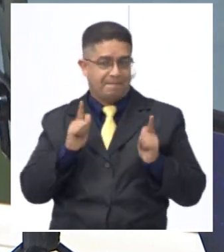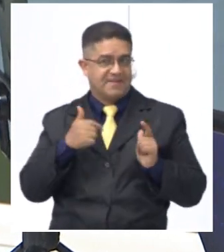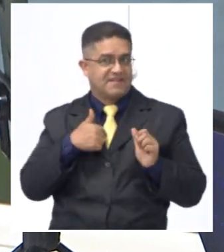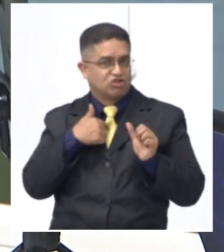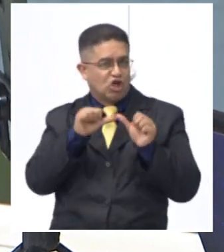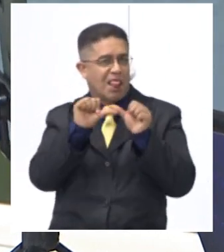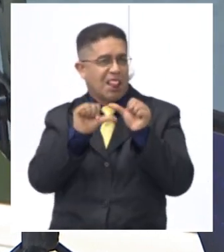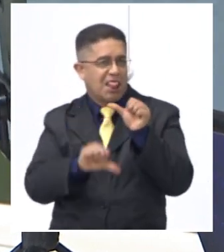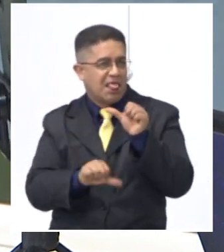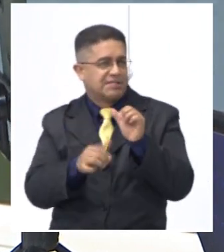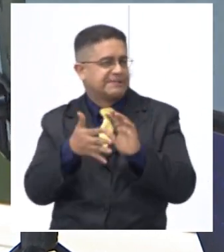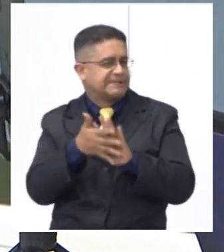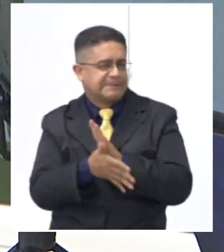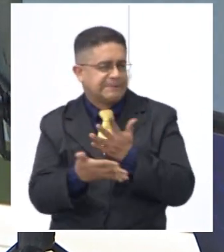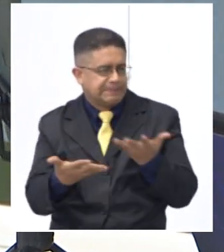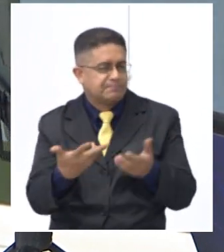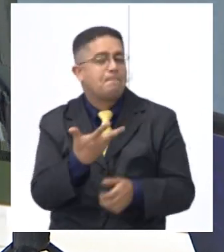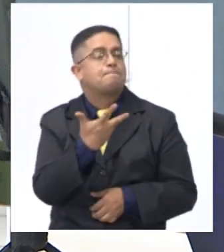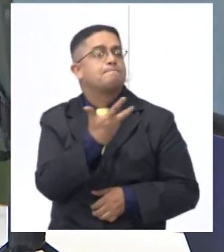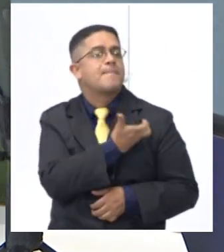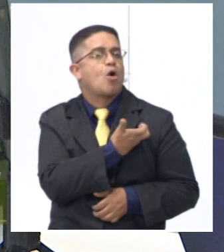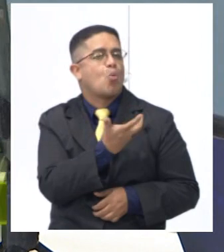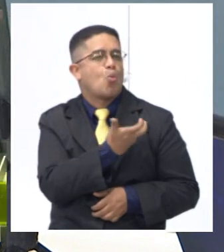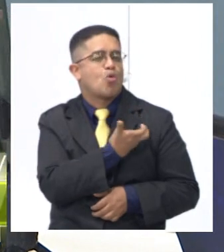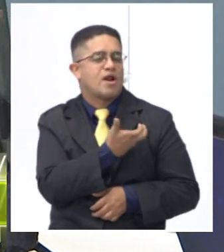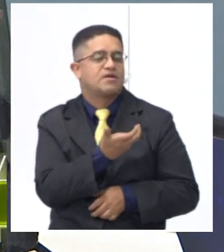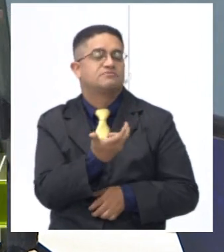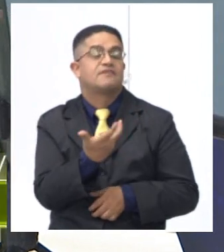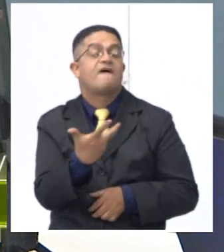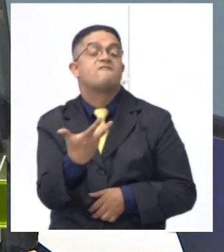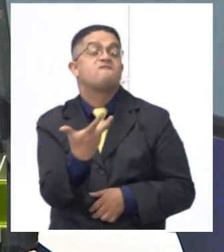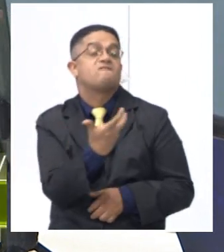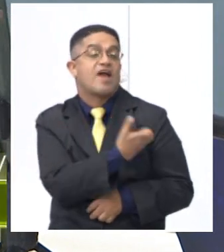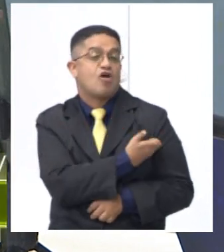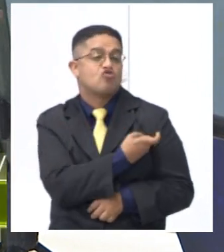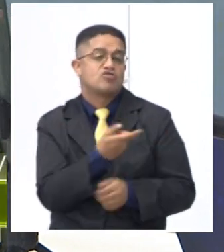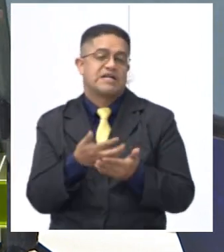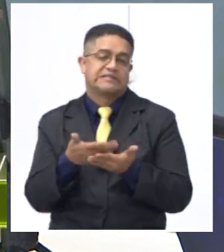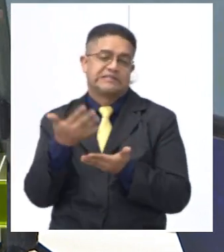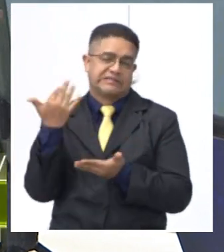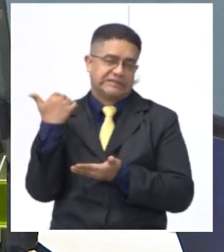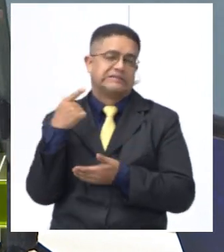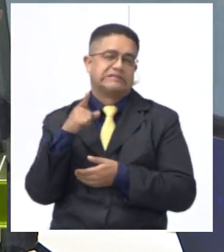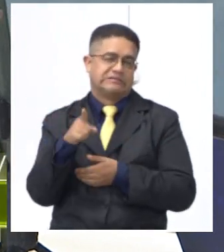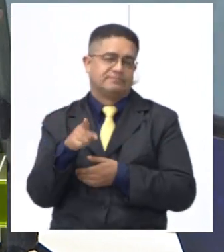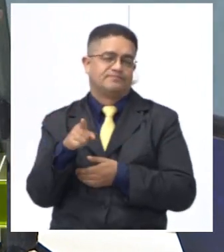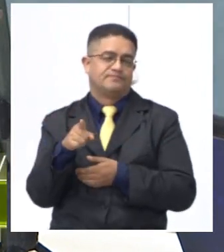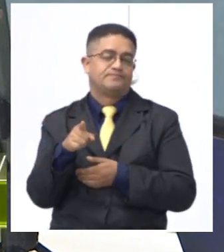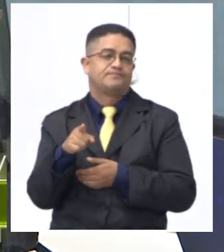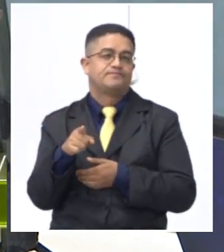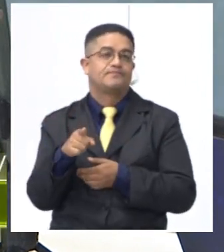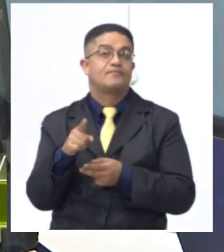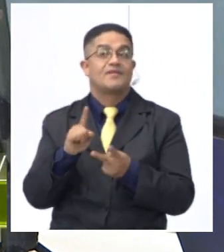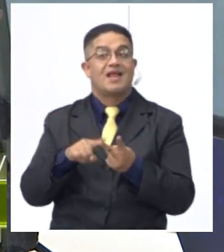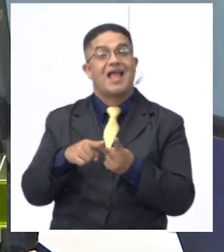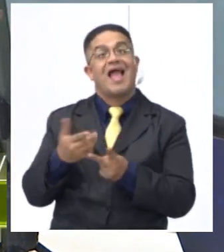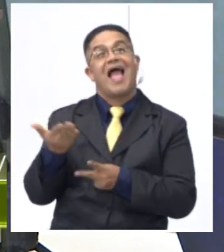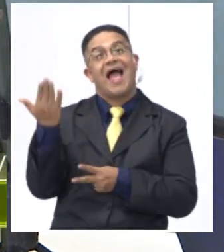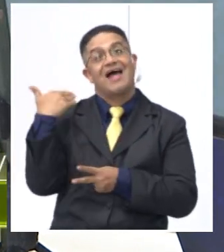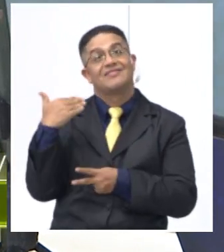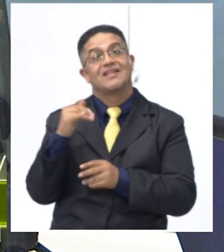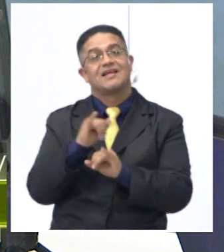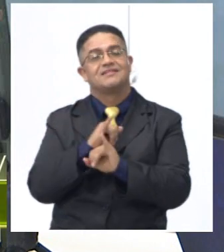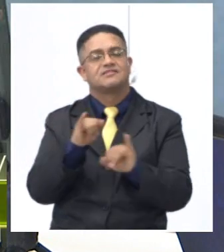que son las vacunas. Sí. Las vacunas tienen su origen, como tú lo dices, con Edward Jenner. Previamente a esto ya los